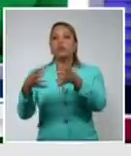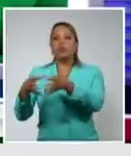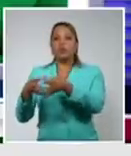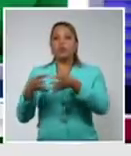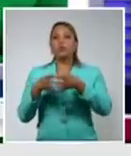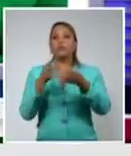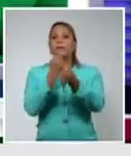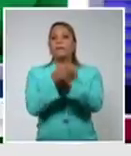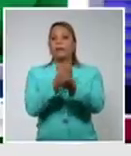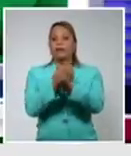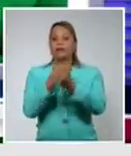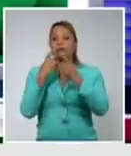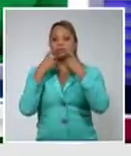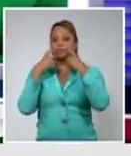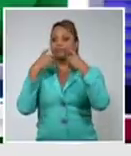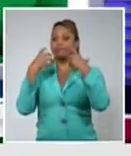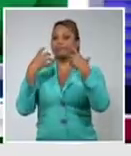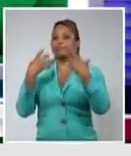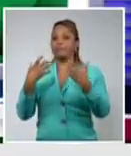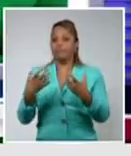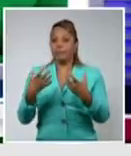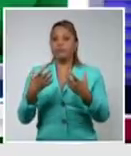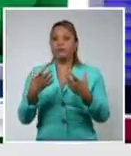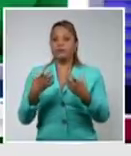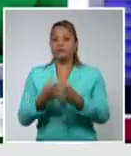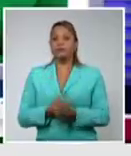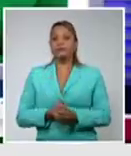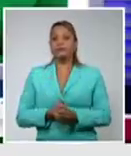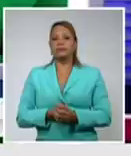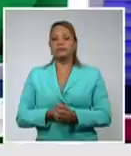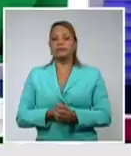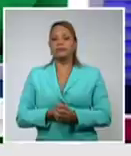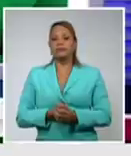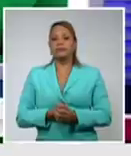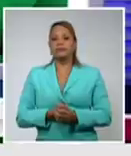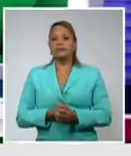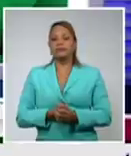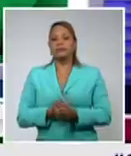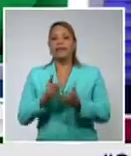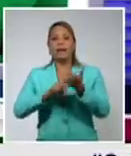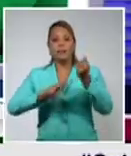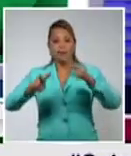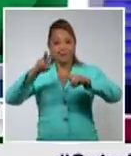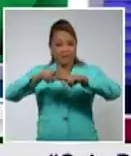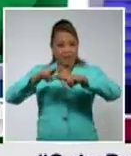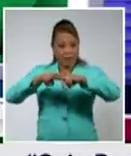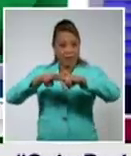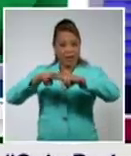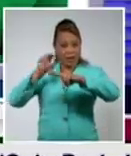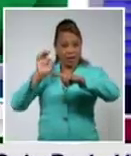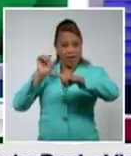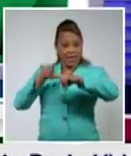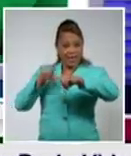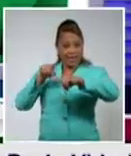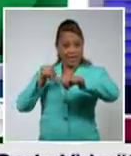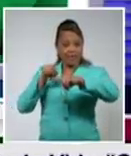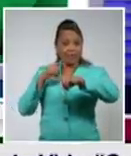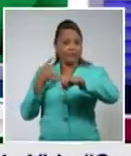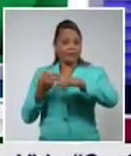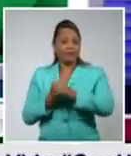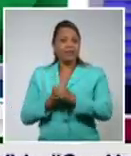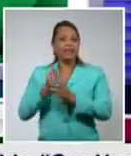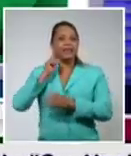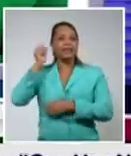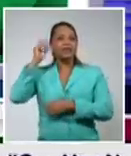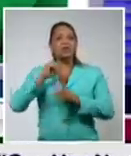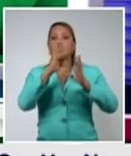mayor importancia y que sobre todo en la provincia de La Habana, que es la que teniendo en cuenta el número